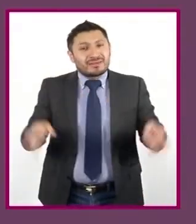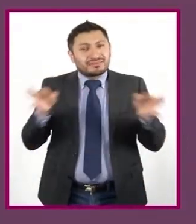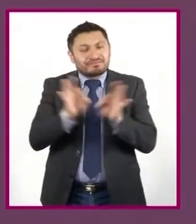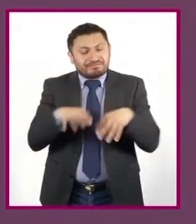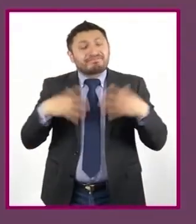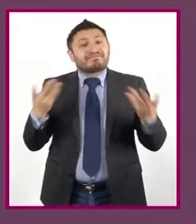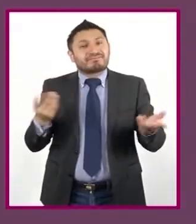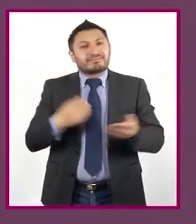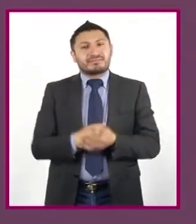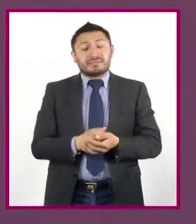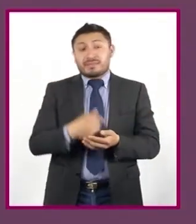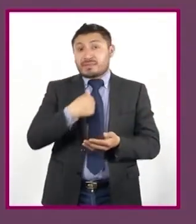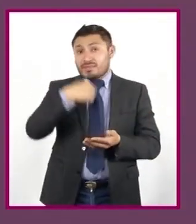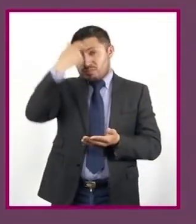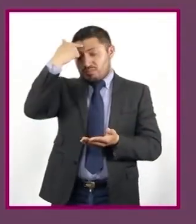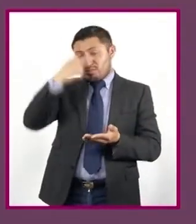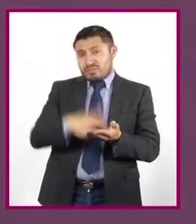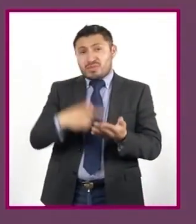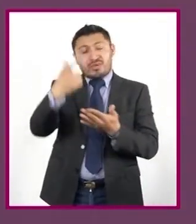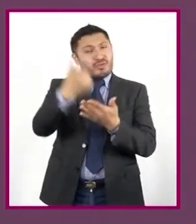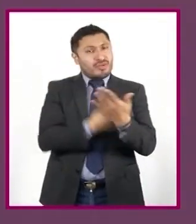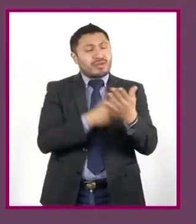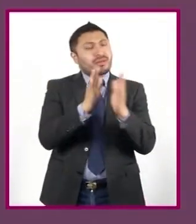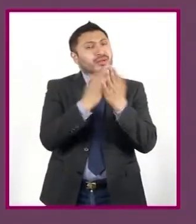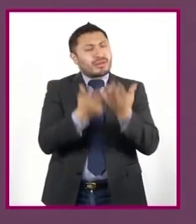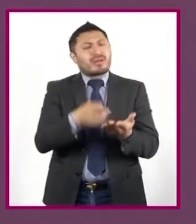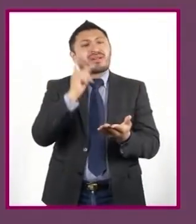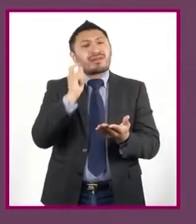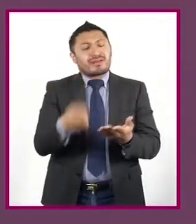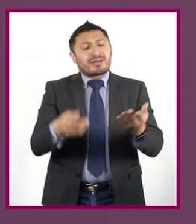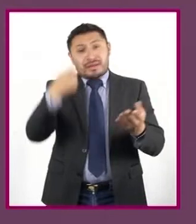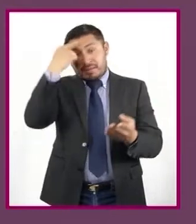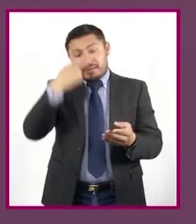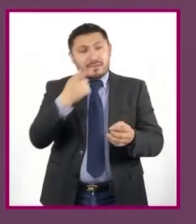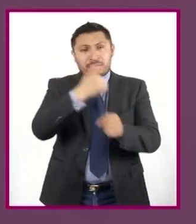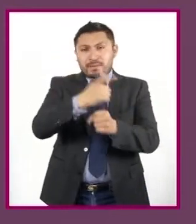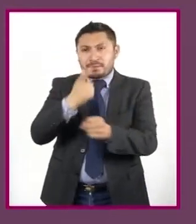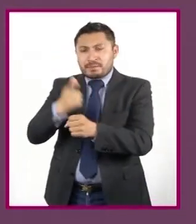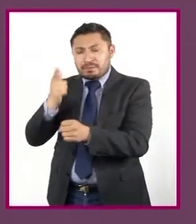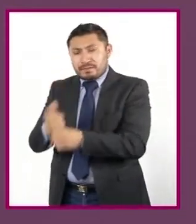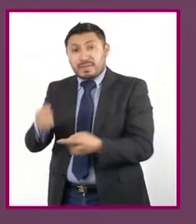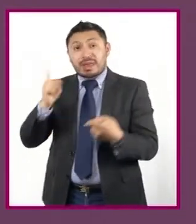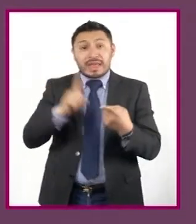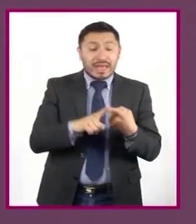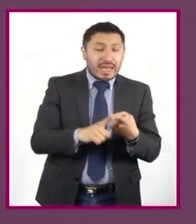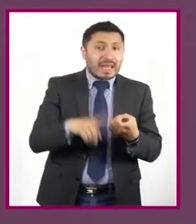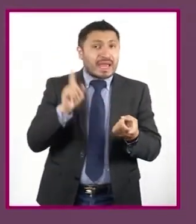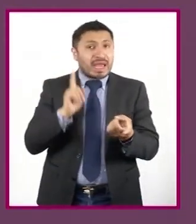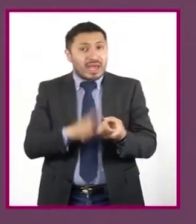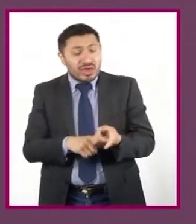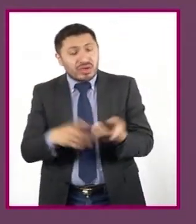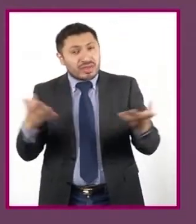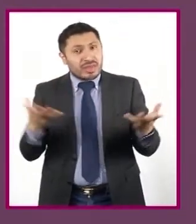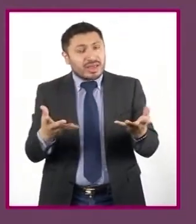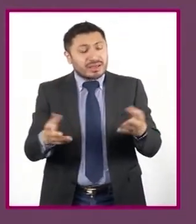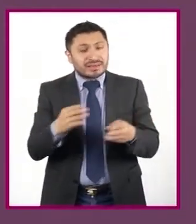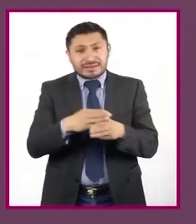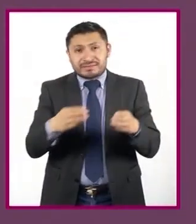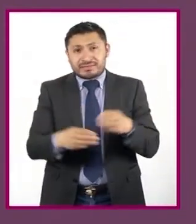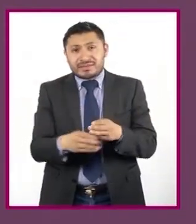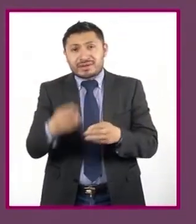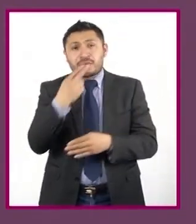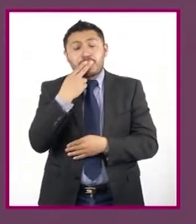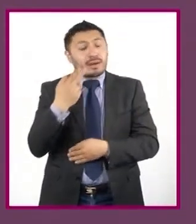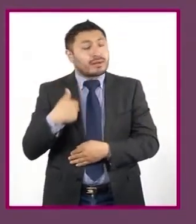importantes? Creo que las referencias sirven para identificar quién y dónde se elabora el material que utilizamos, pero no